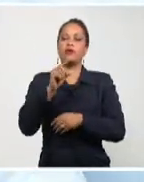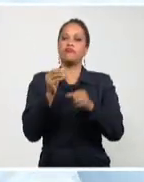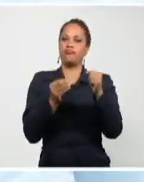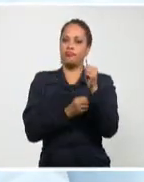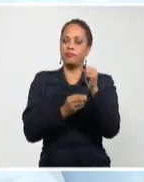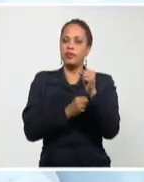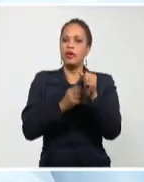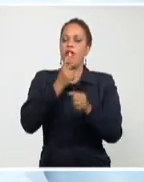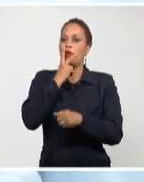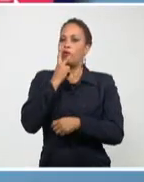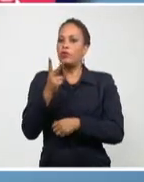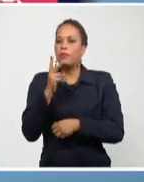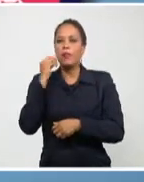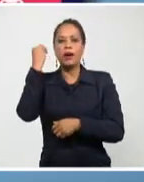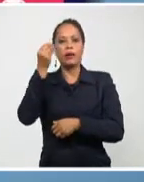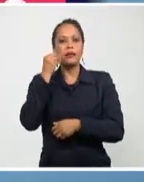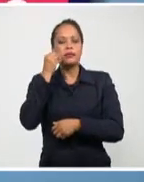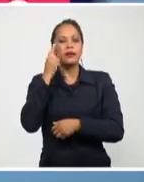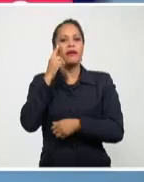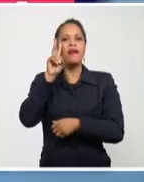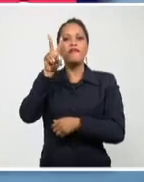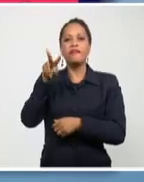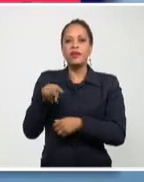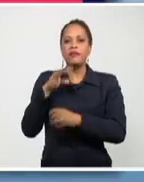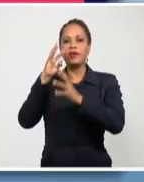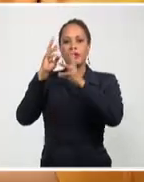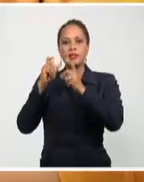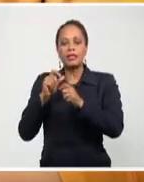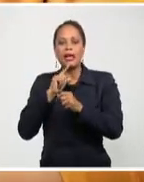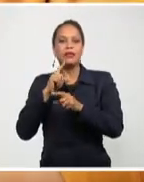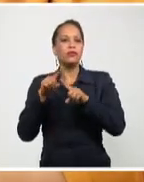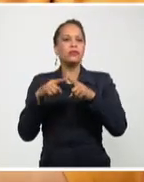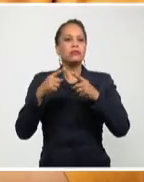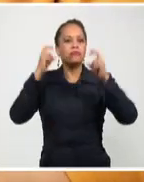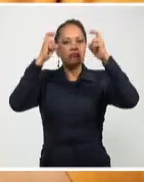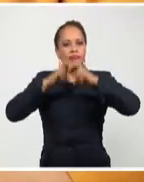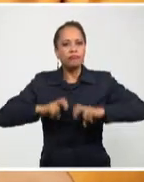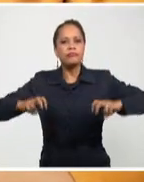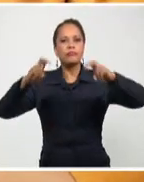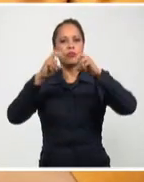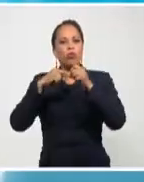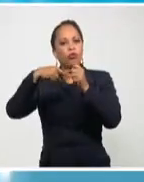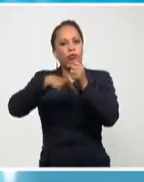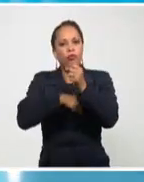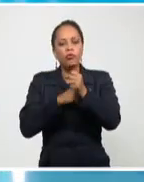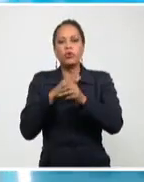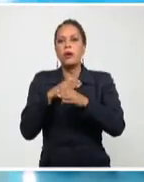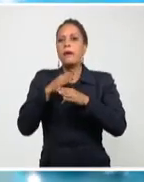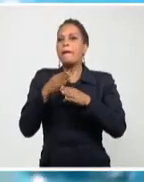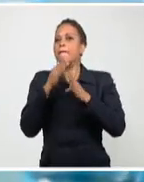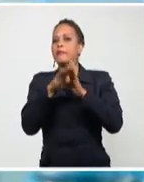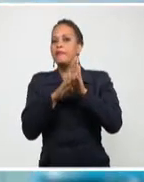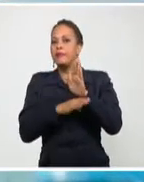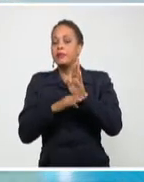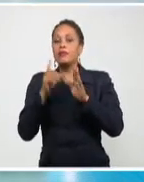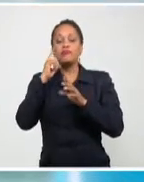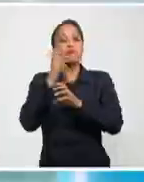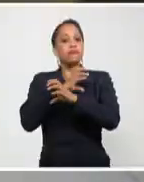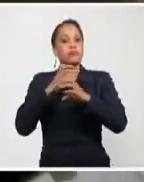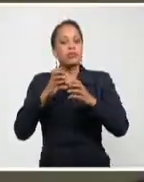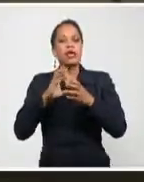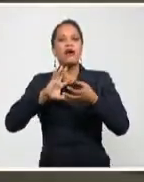Observar, analizar, verificar datos, comprobar y cuestionar una y otra vez, más allá de métodos científicos, conformarían un estilo